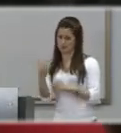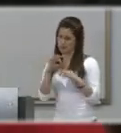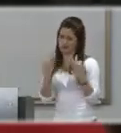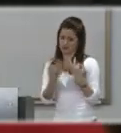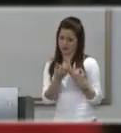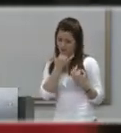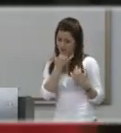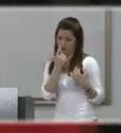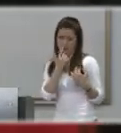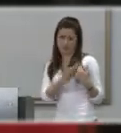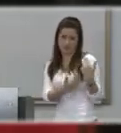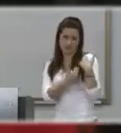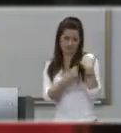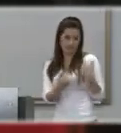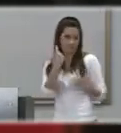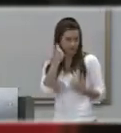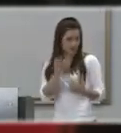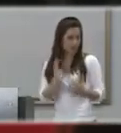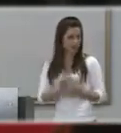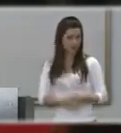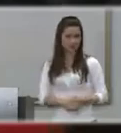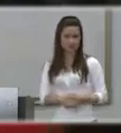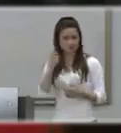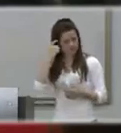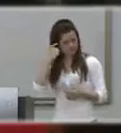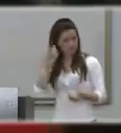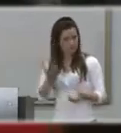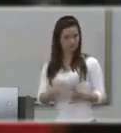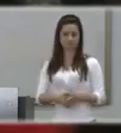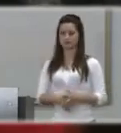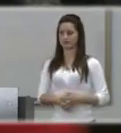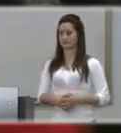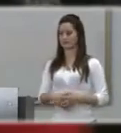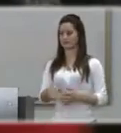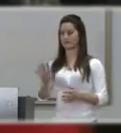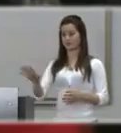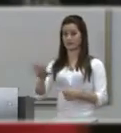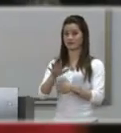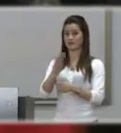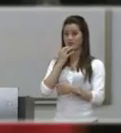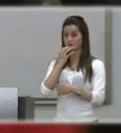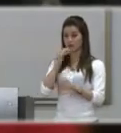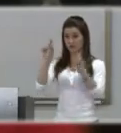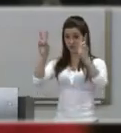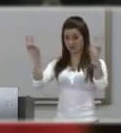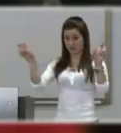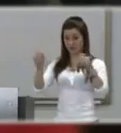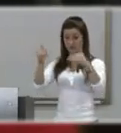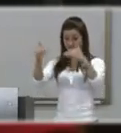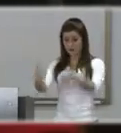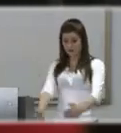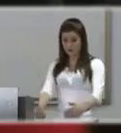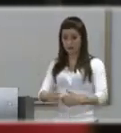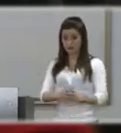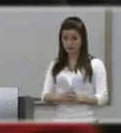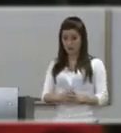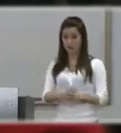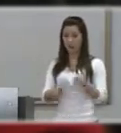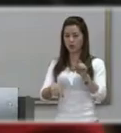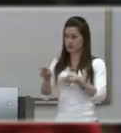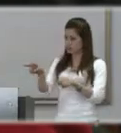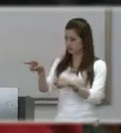eso se une mucho y se refuerza en el tema de discapacidad, por ejemplo, porque entonces la gente, ay,